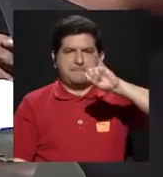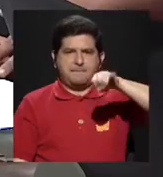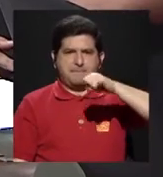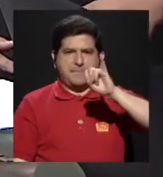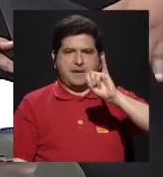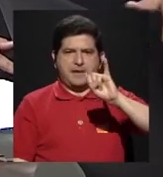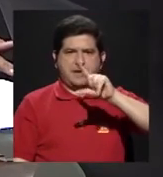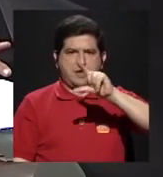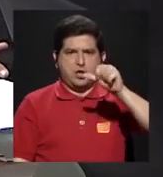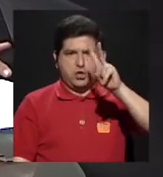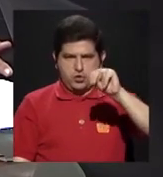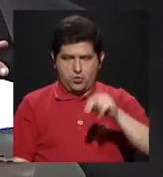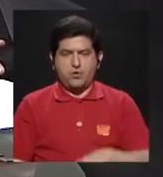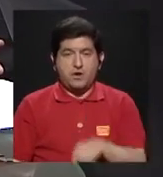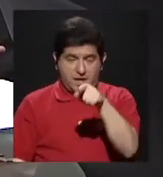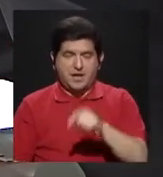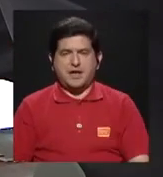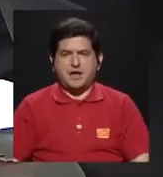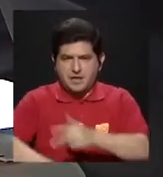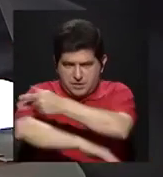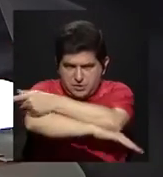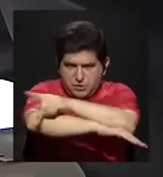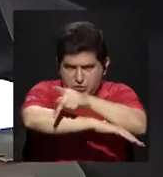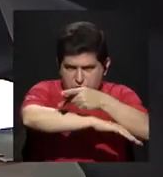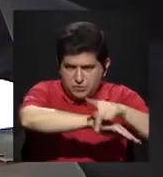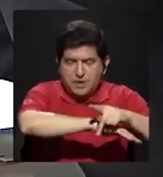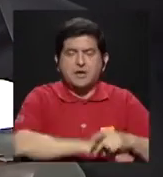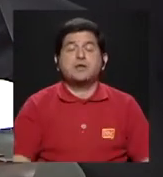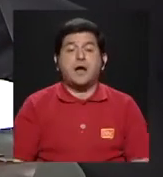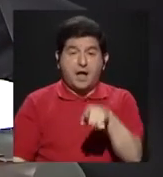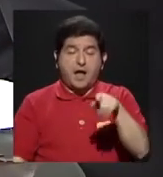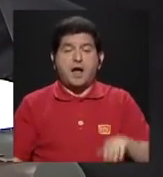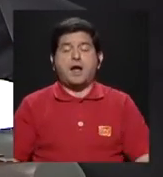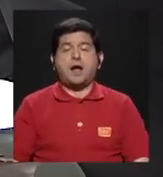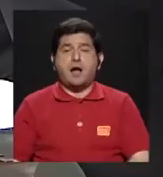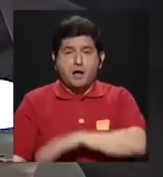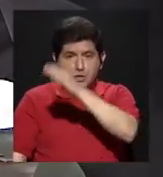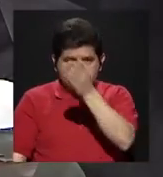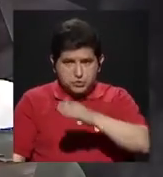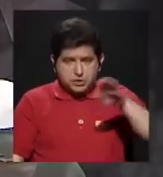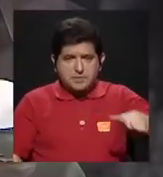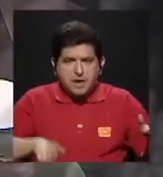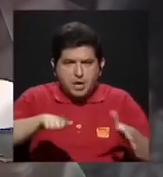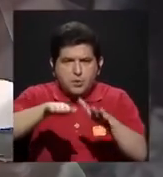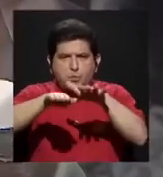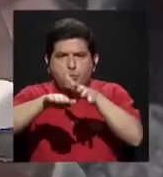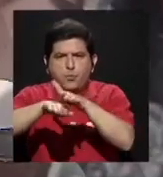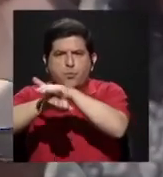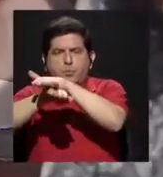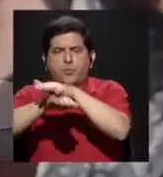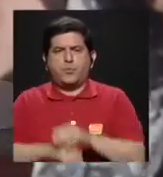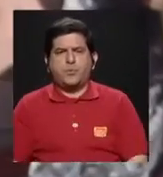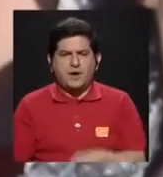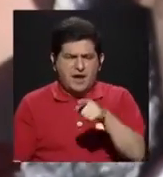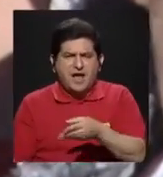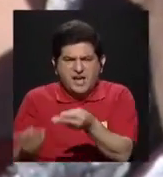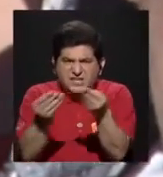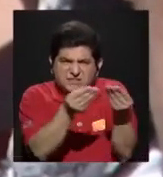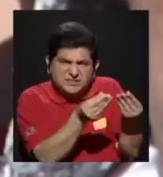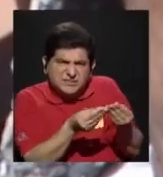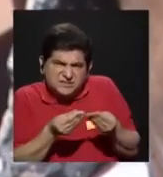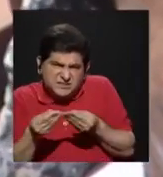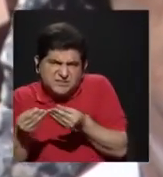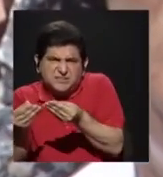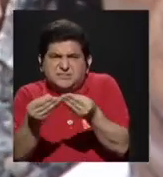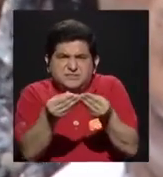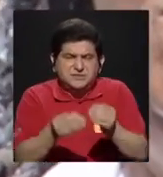playones, el mismo, cuando las mareas son muy altas, el barrial trae, la marea trae como barrial.